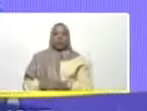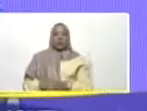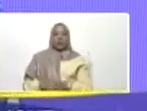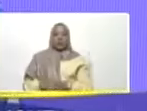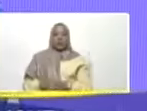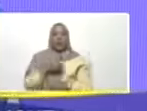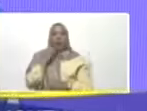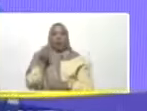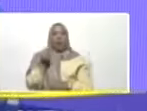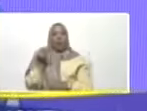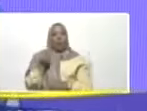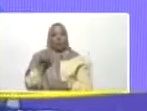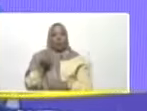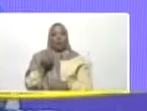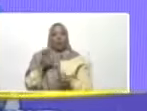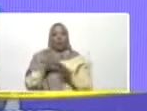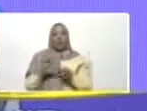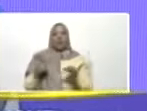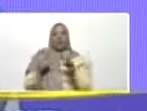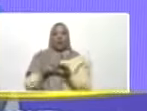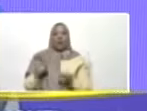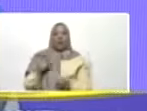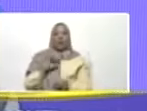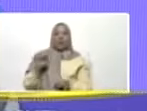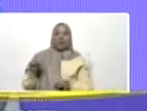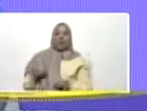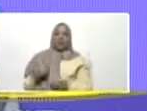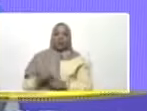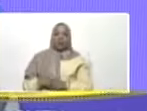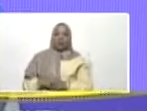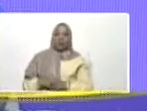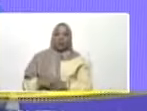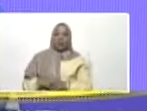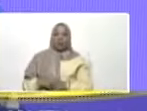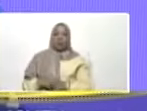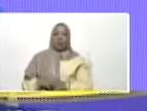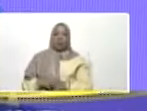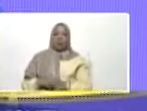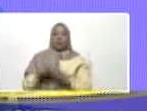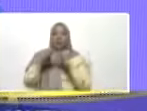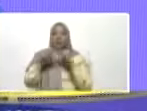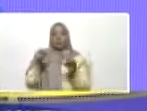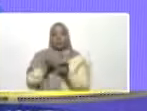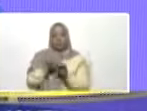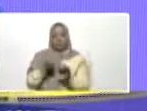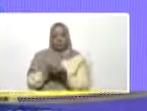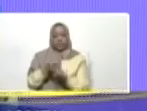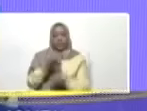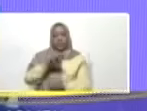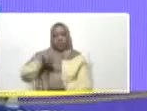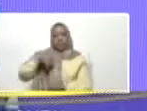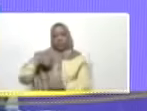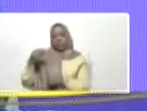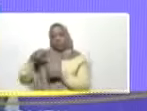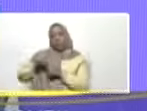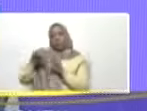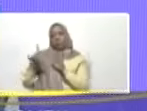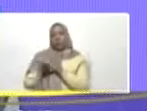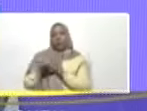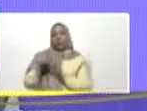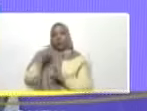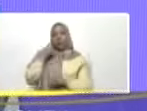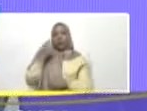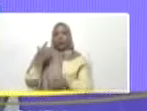muchachos que pueden hacer una verdadera educación preventiva son ustedes dentro de los